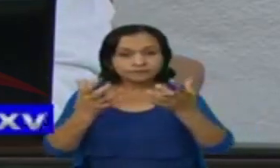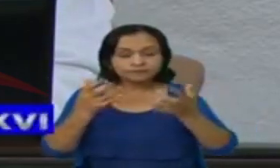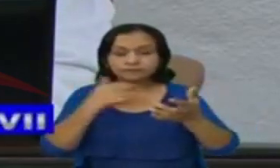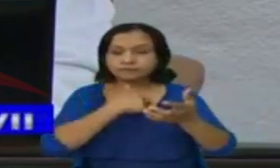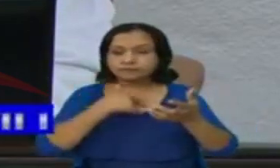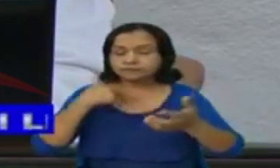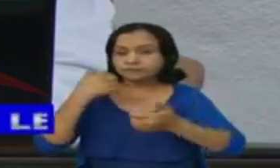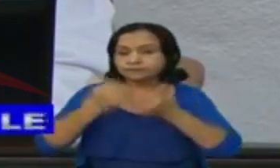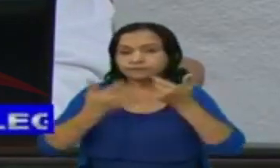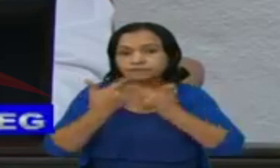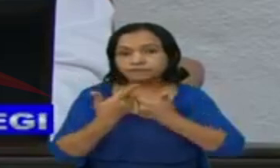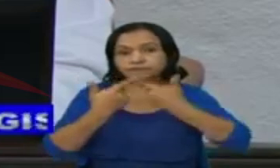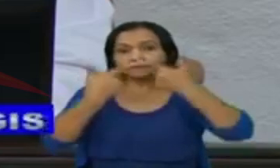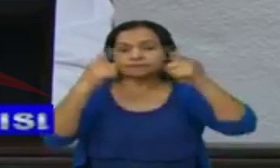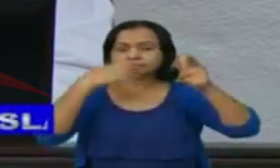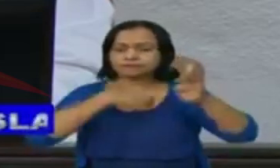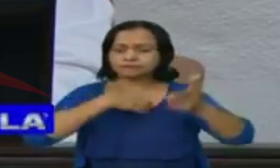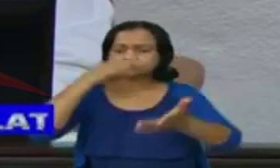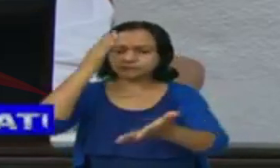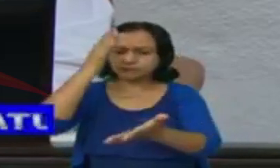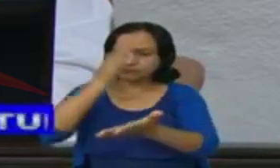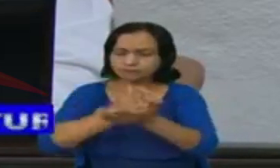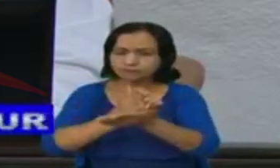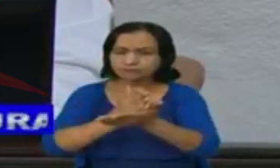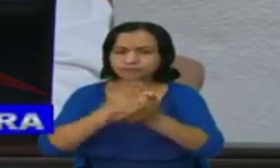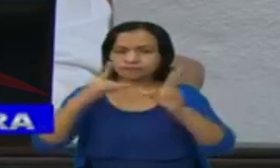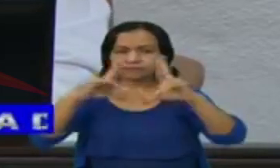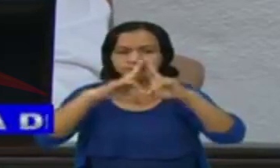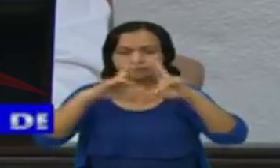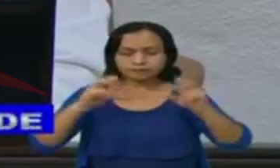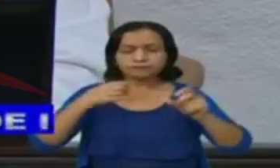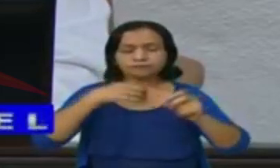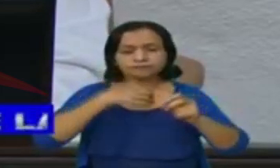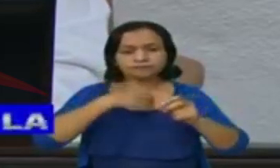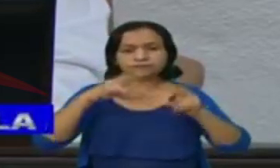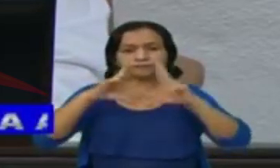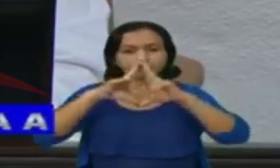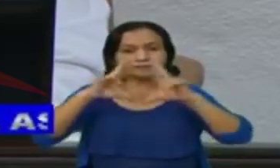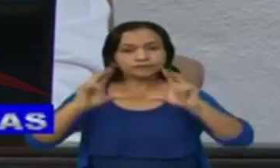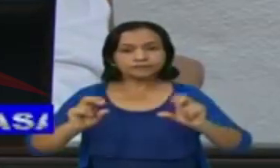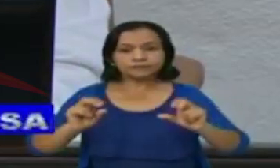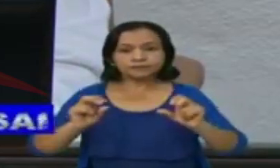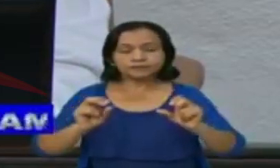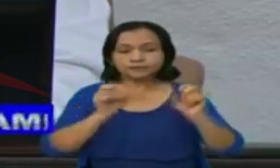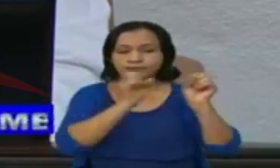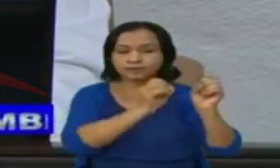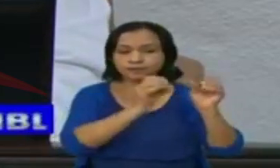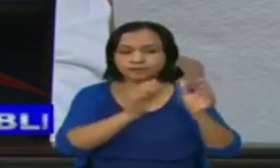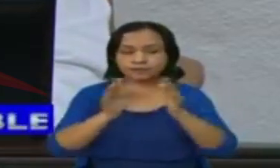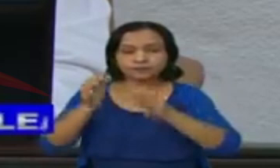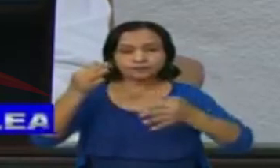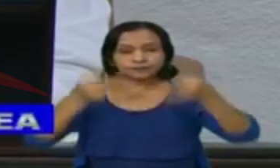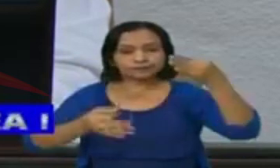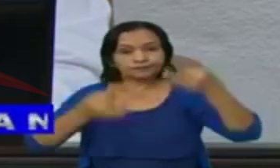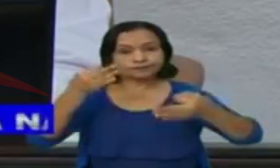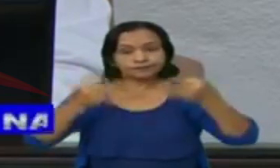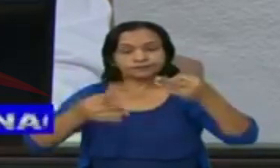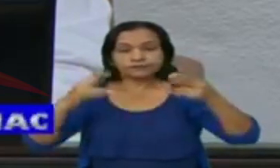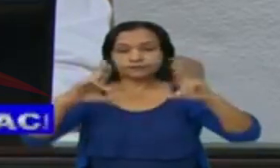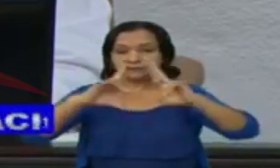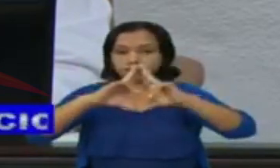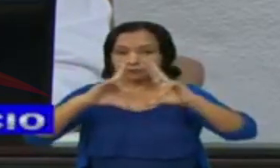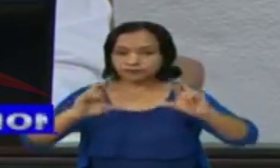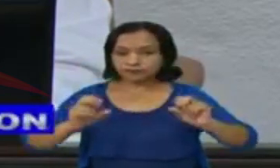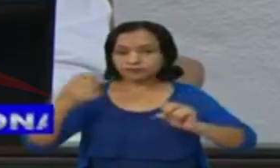violentar la independencia, la soberanía, la autodeterminación, el ordenamiento jurídico del país,